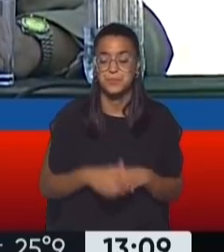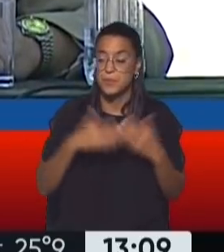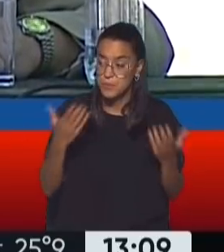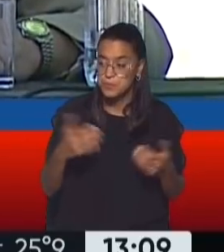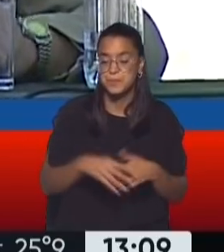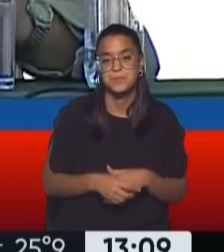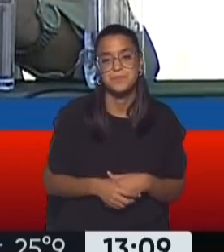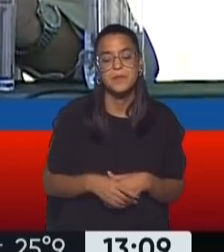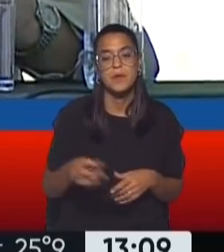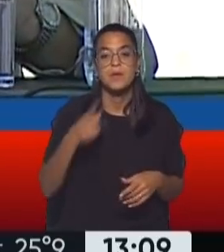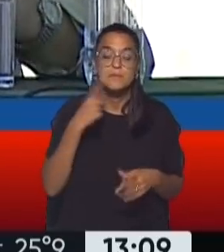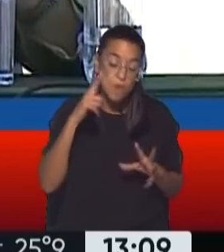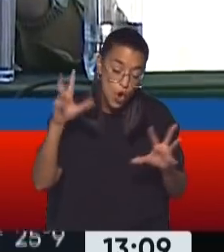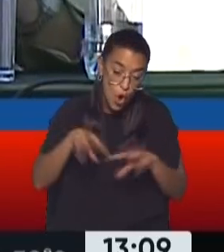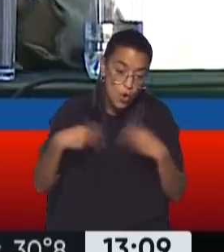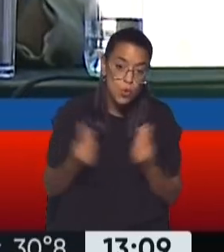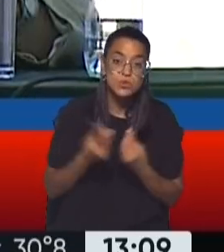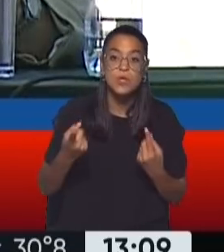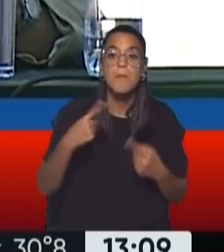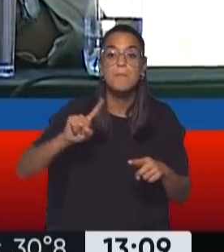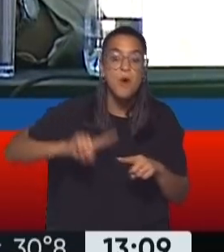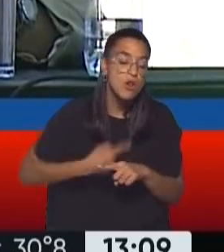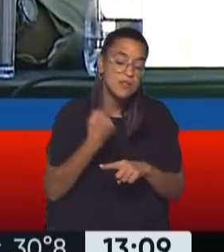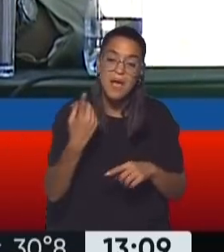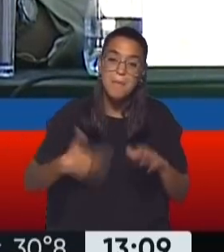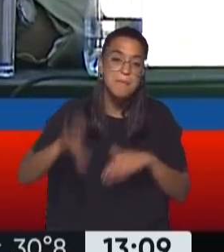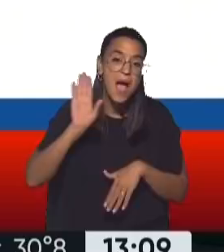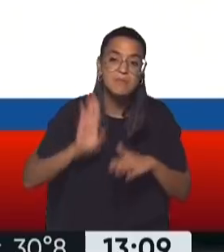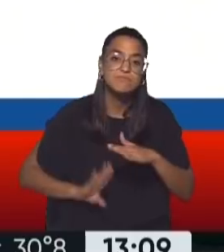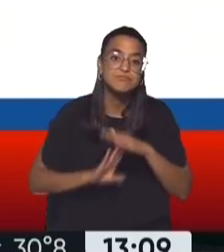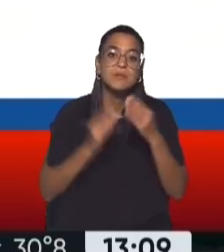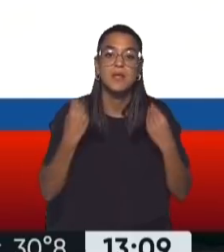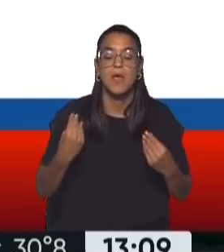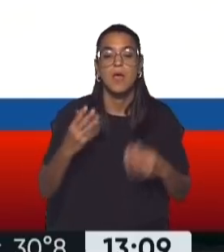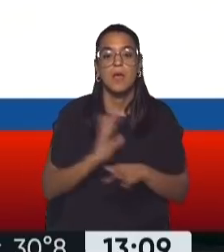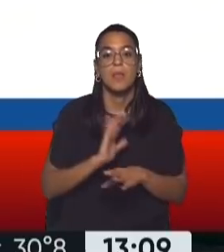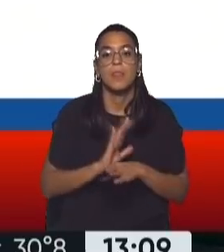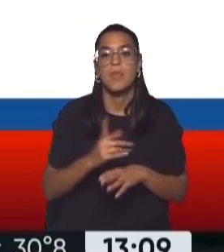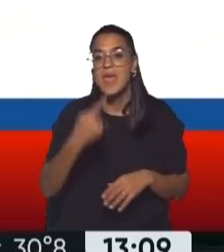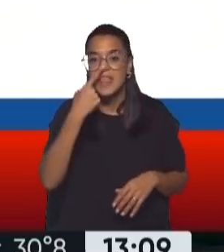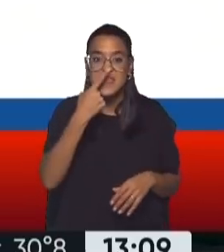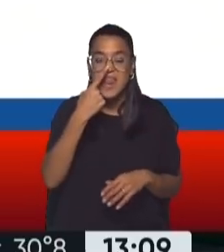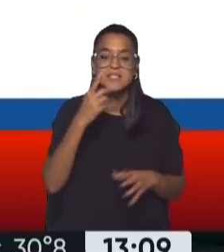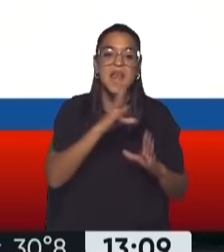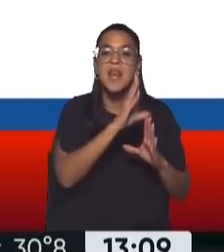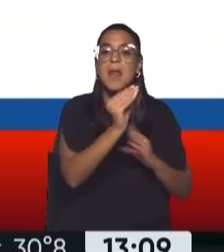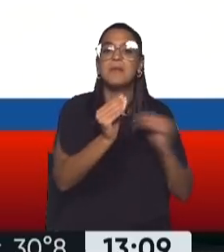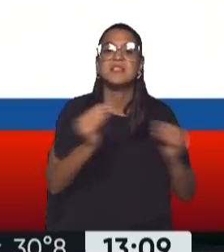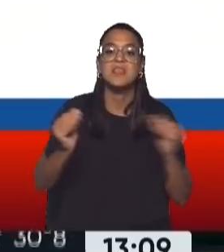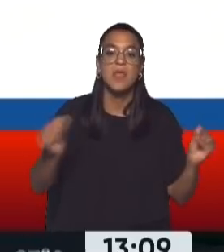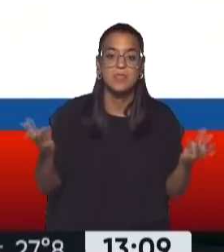Y la conclusión que se saca es que la política es, por sobre todas las cosas, representación de intereses. Es